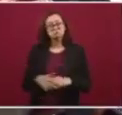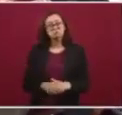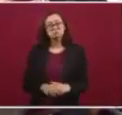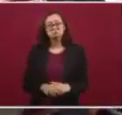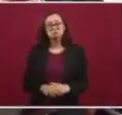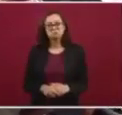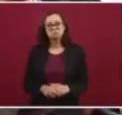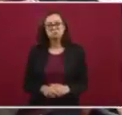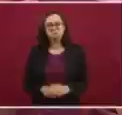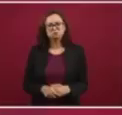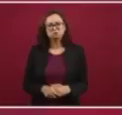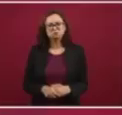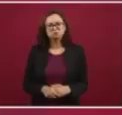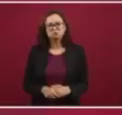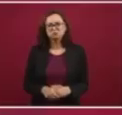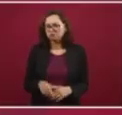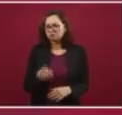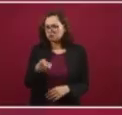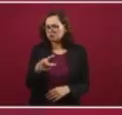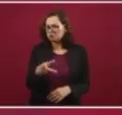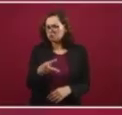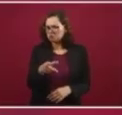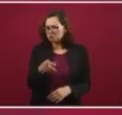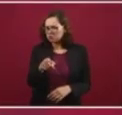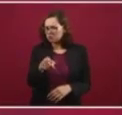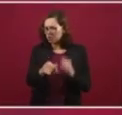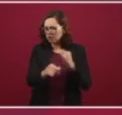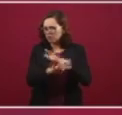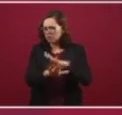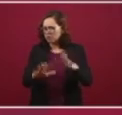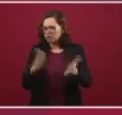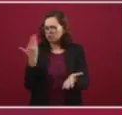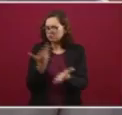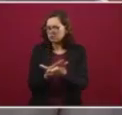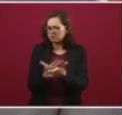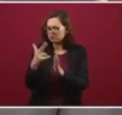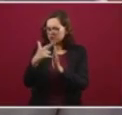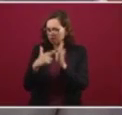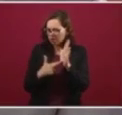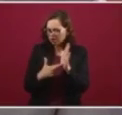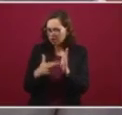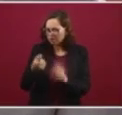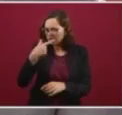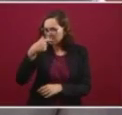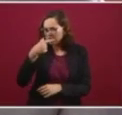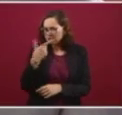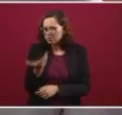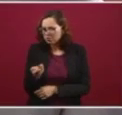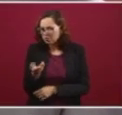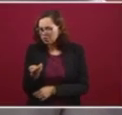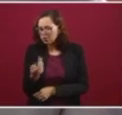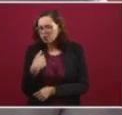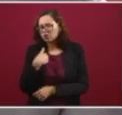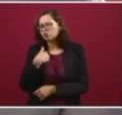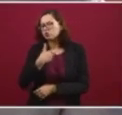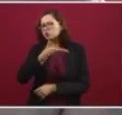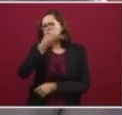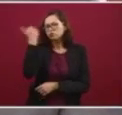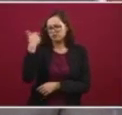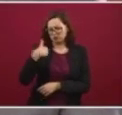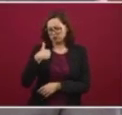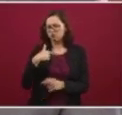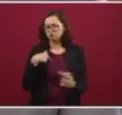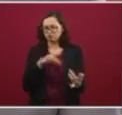la solicitud para reglamentar este medicamento, pero voy a pedirle al director de COFEPRIS